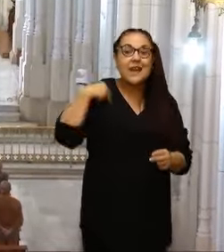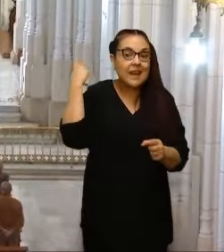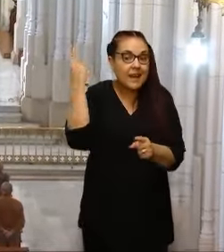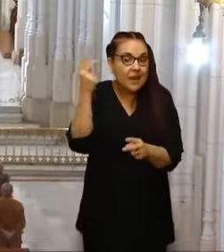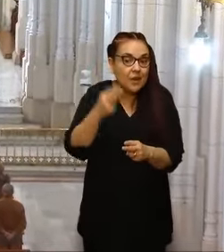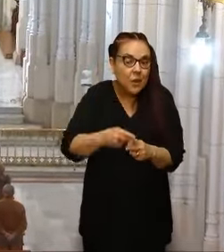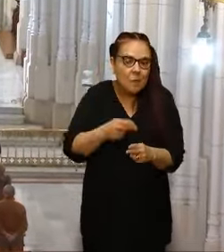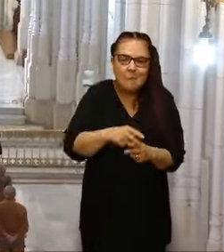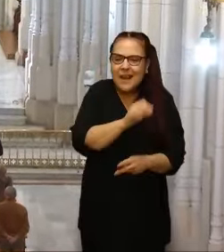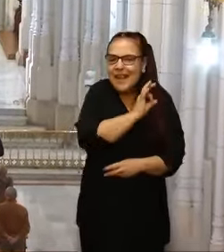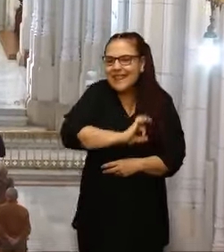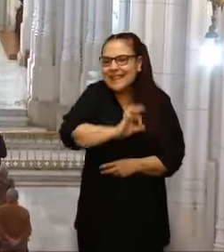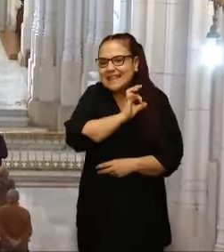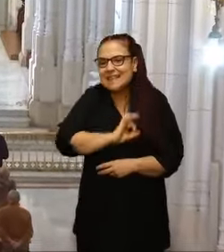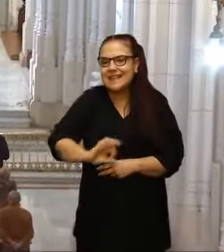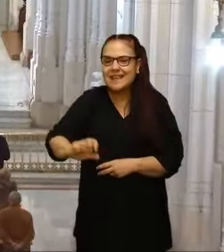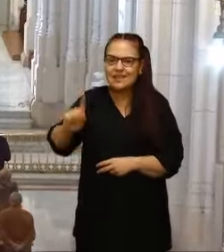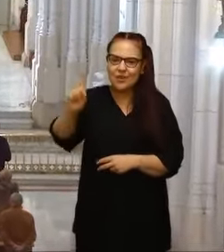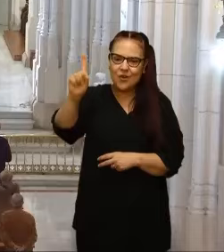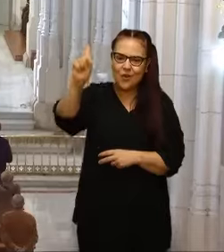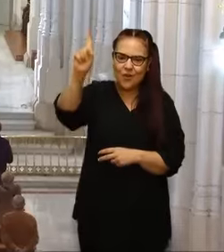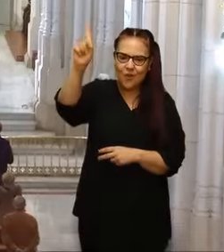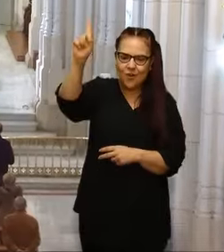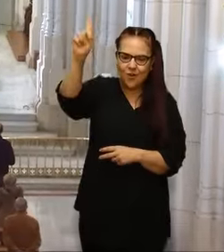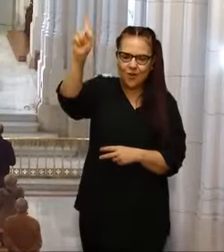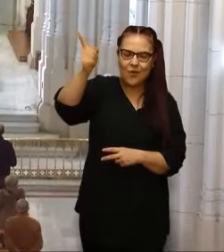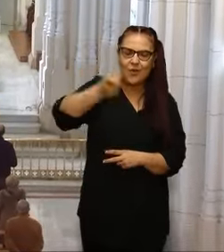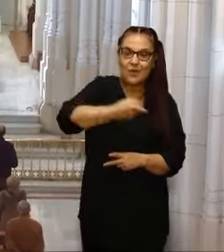Reunidos en el nombre del